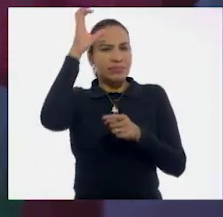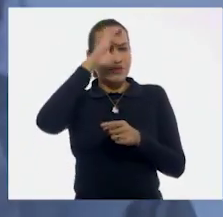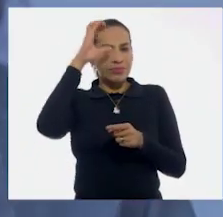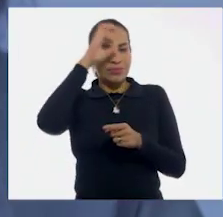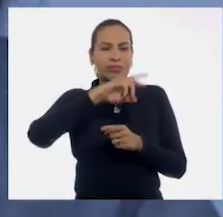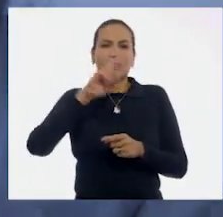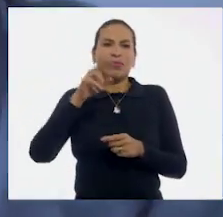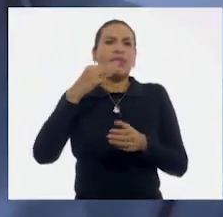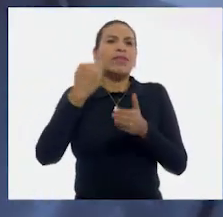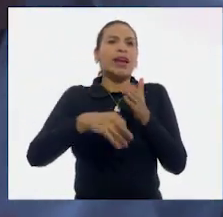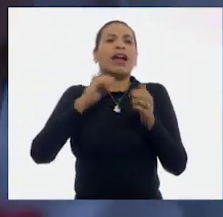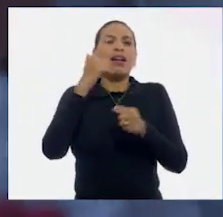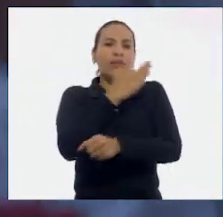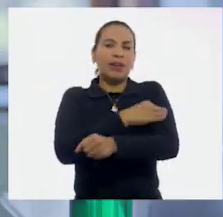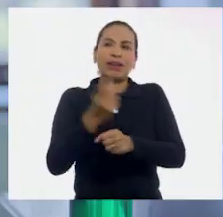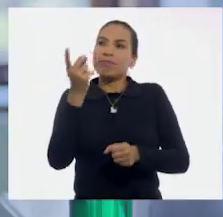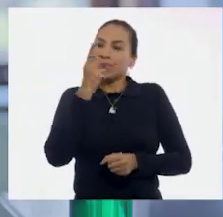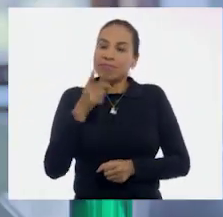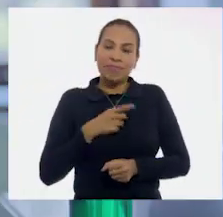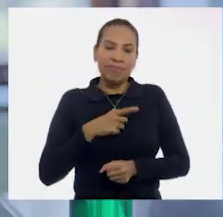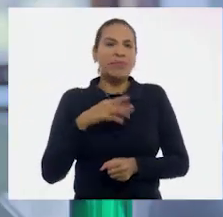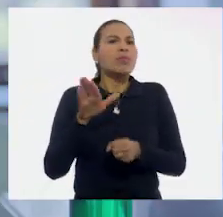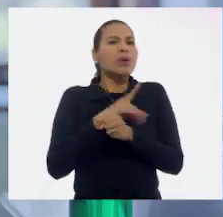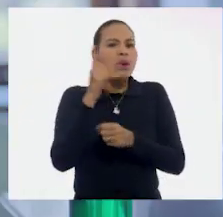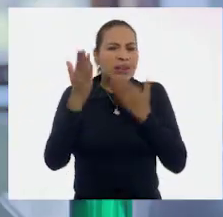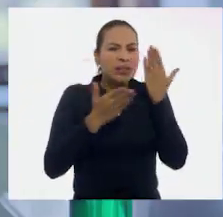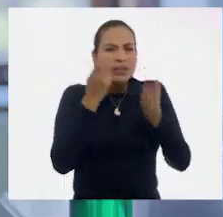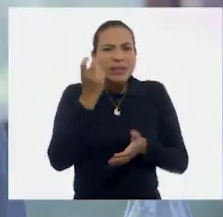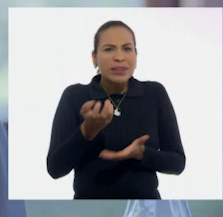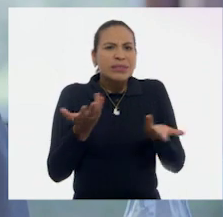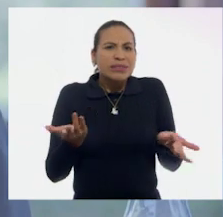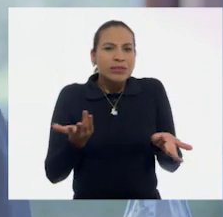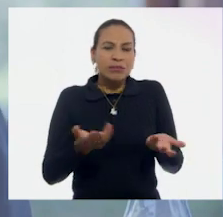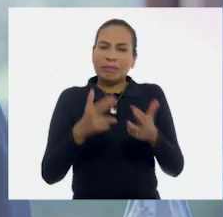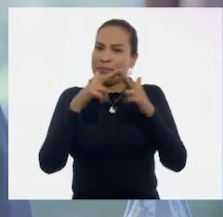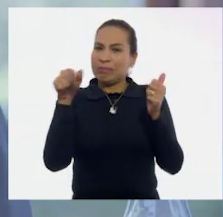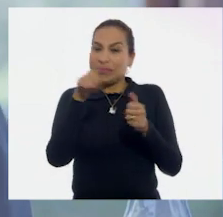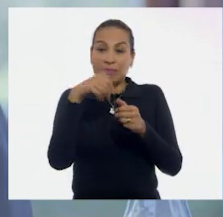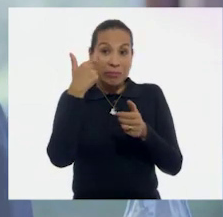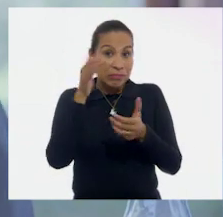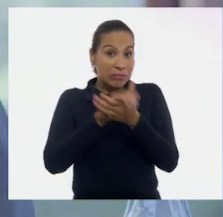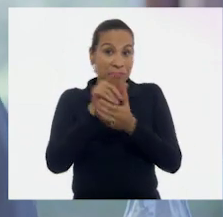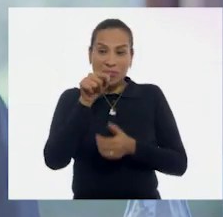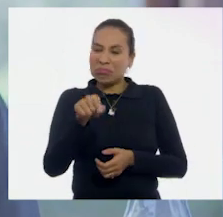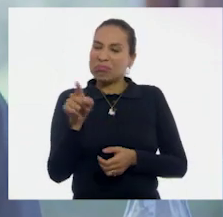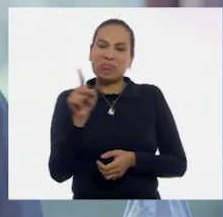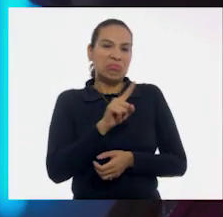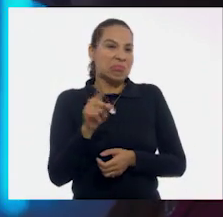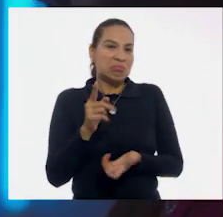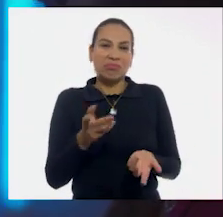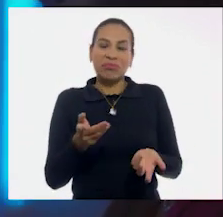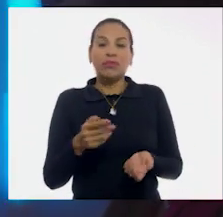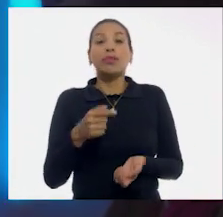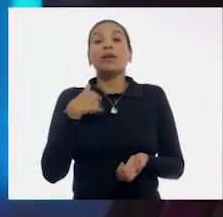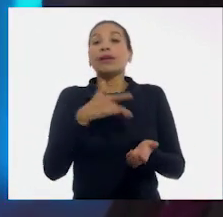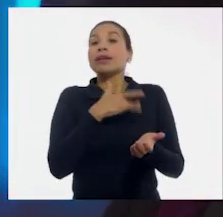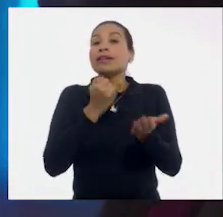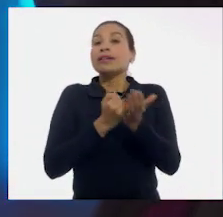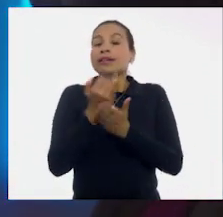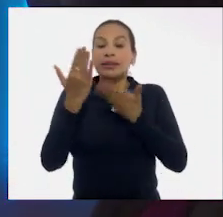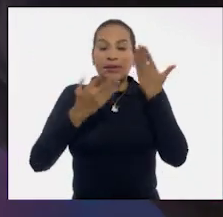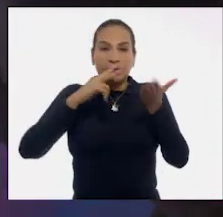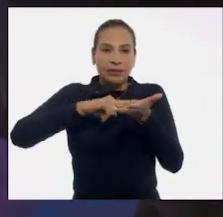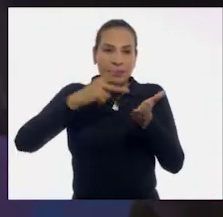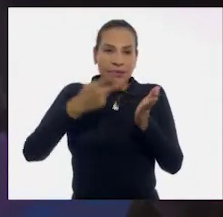y nunca faltó el familiar que me dijera: ¿por qué estudias eso? Nadie se va a querer casar contigo. Decidí estudiar